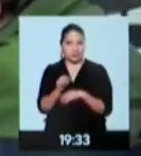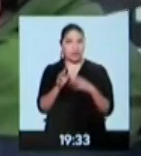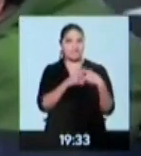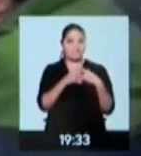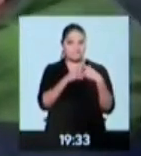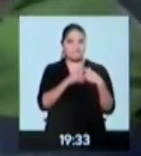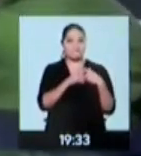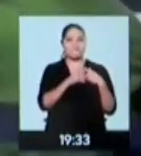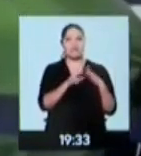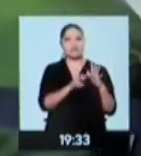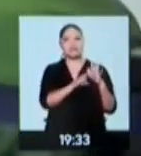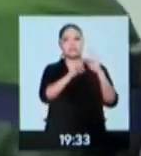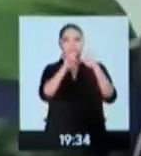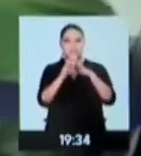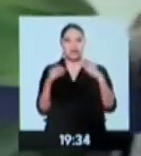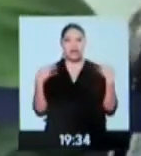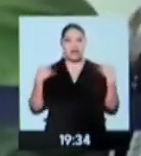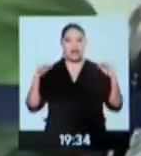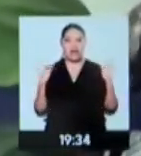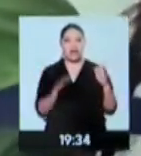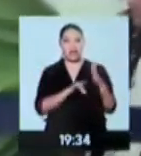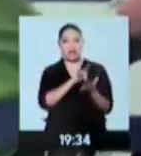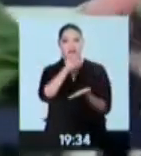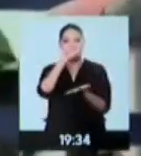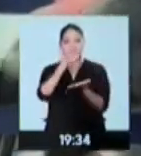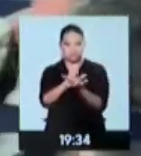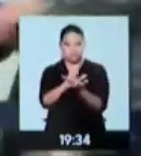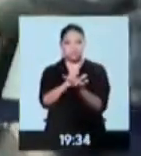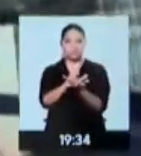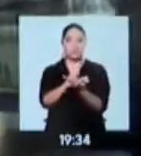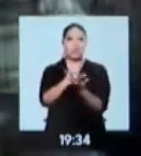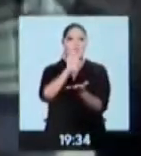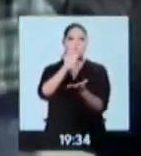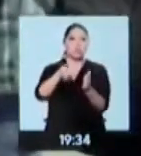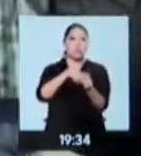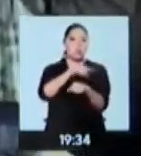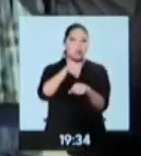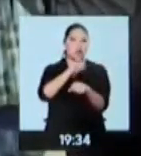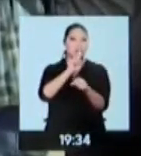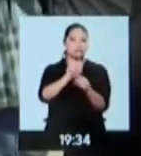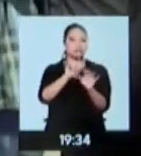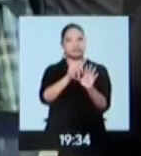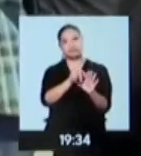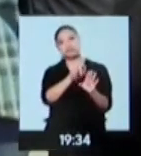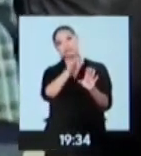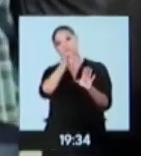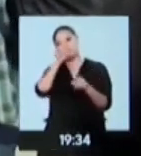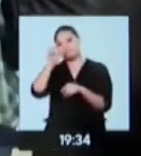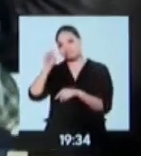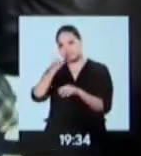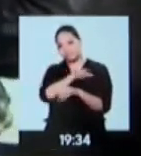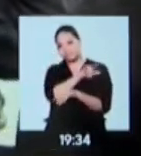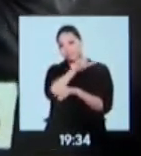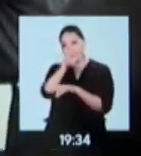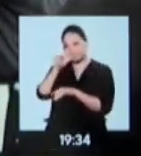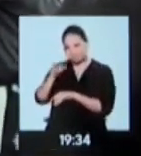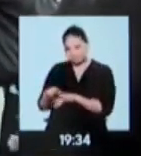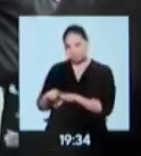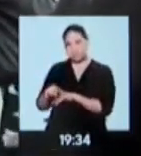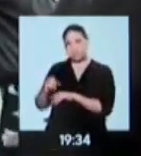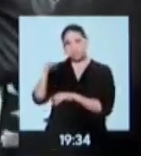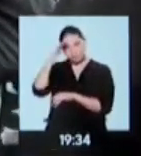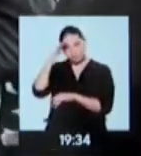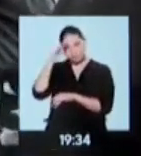que tiene todos sus bienes congelados. Qué lindo tema para analizar, qué lindo tema, porque qué bonito,